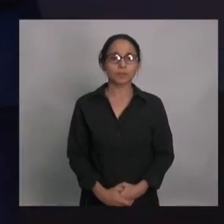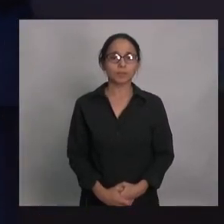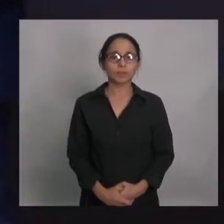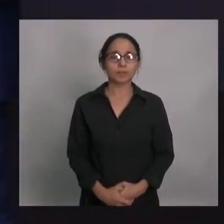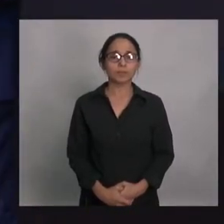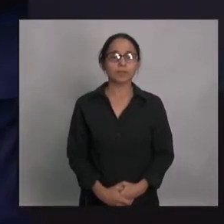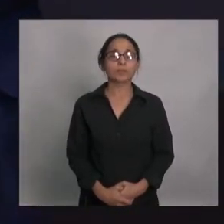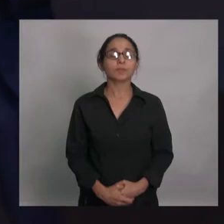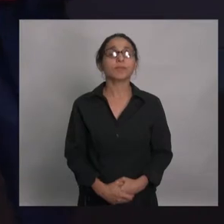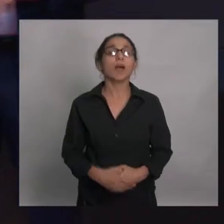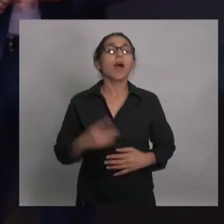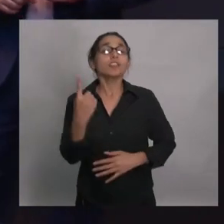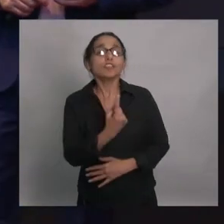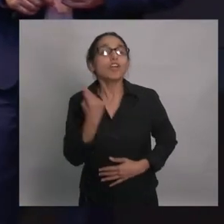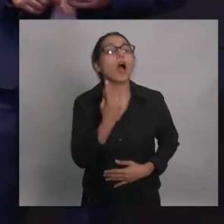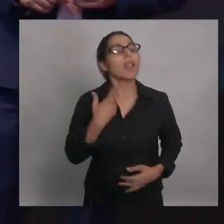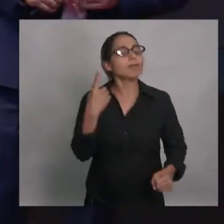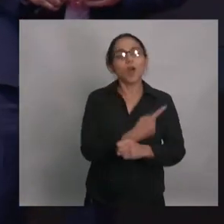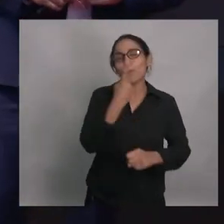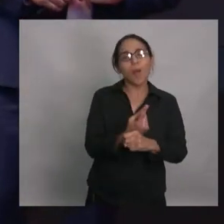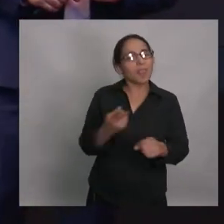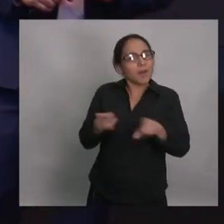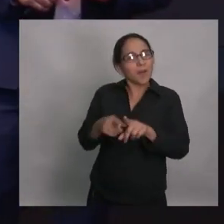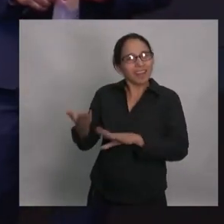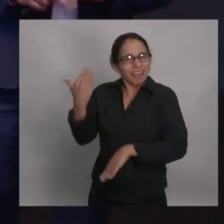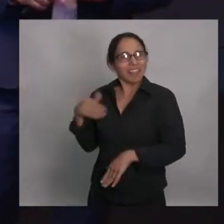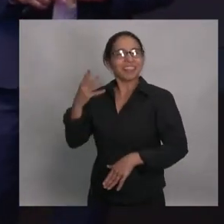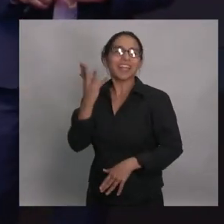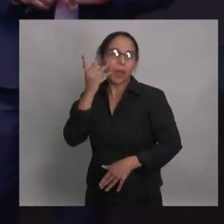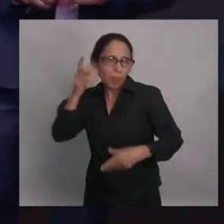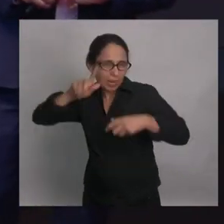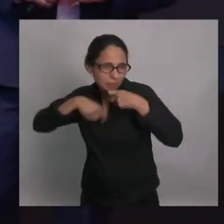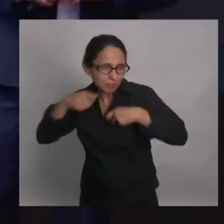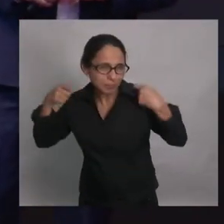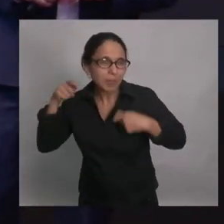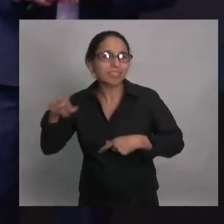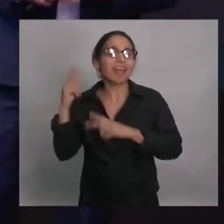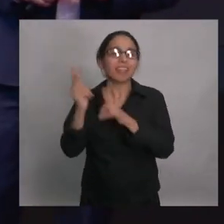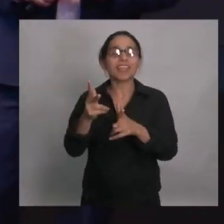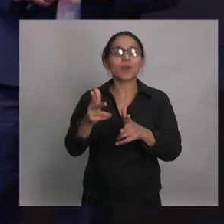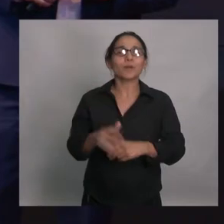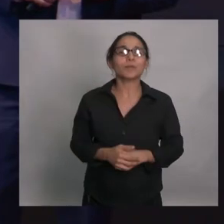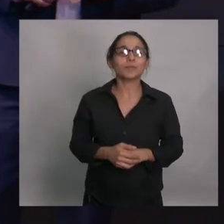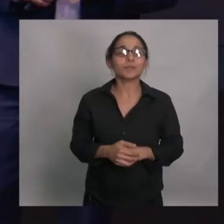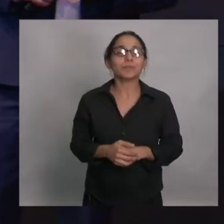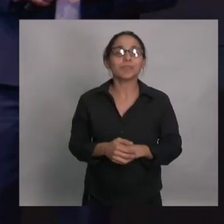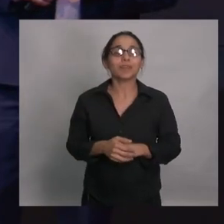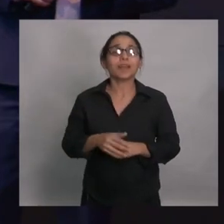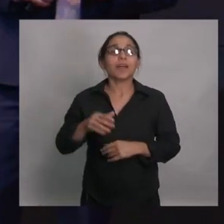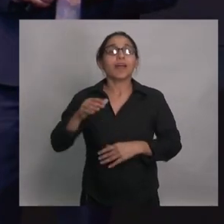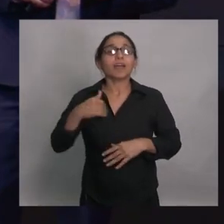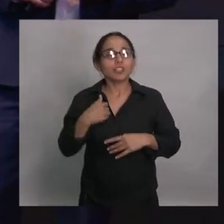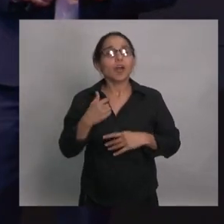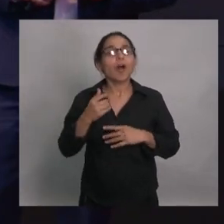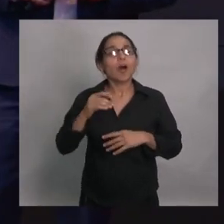solo no hubiera podido como dice estela y él mismo lo contó hoy y al mismo tiempo en algunos momentos estaba solo